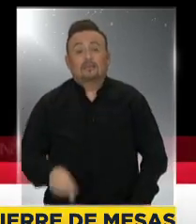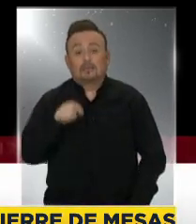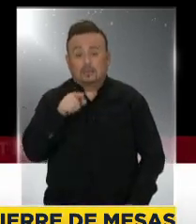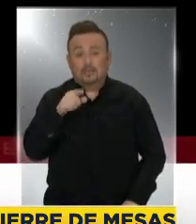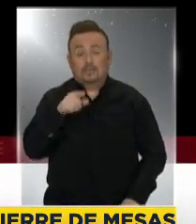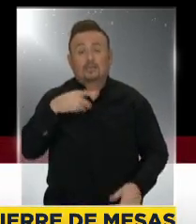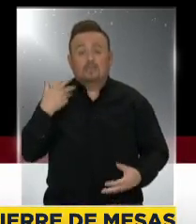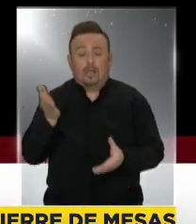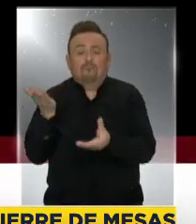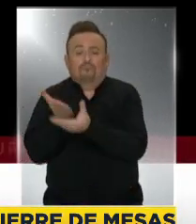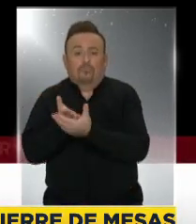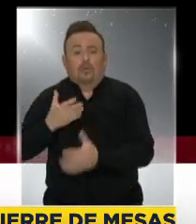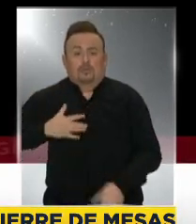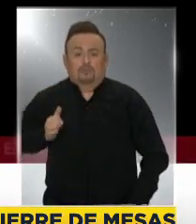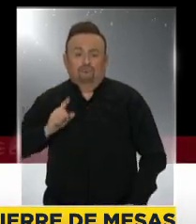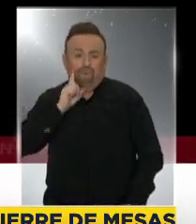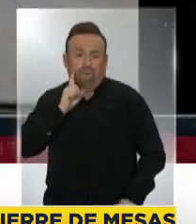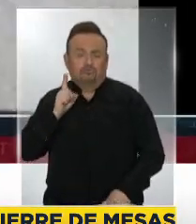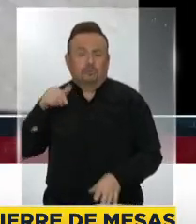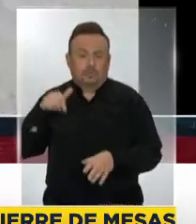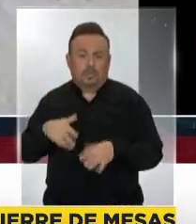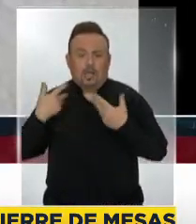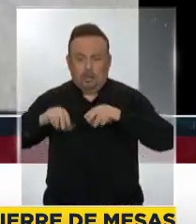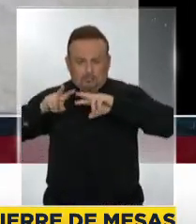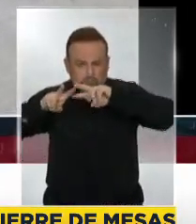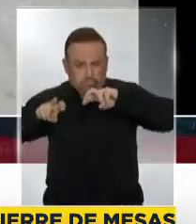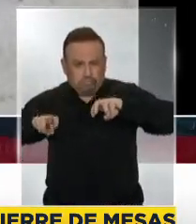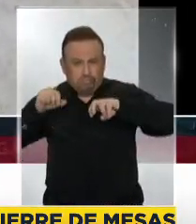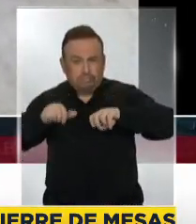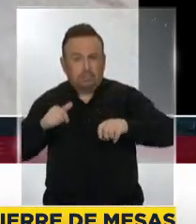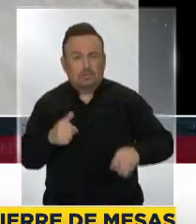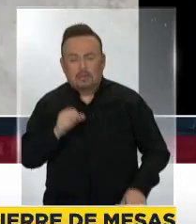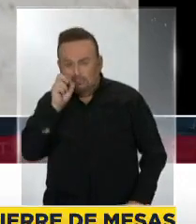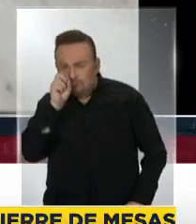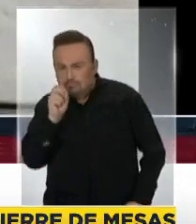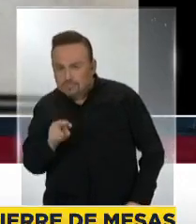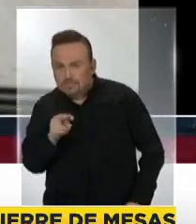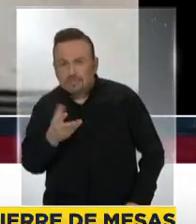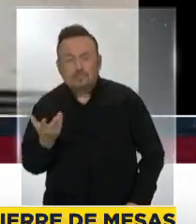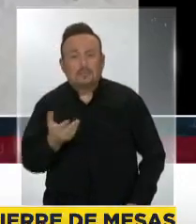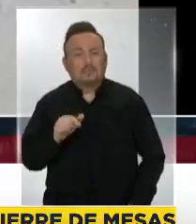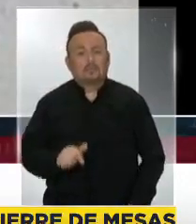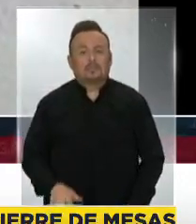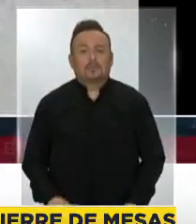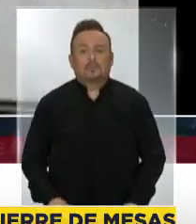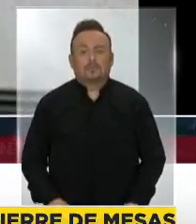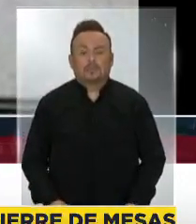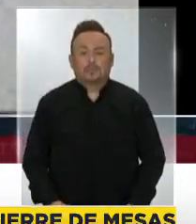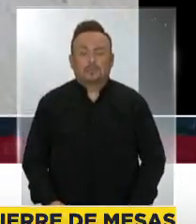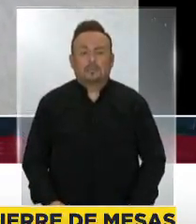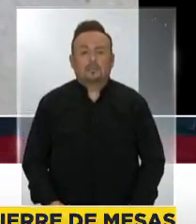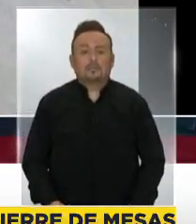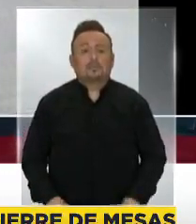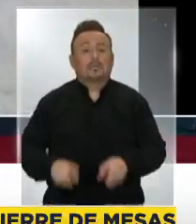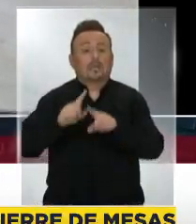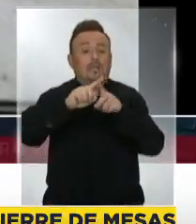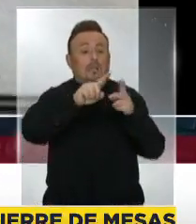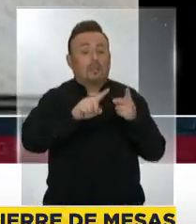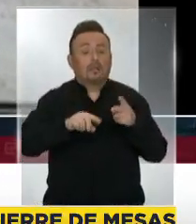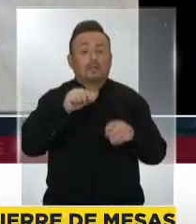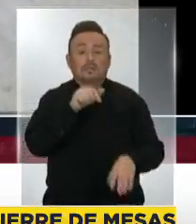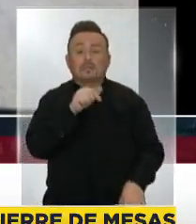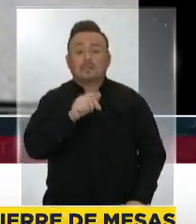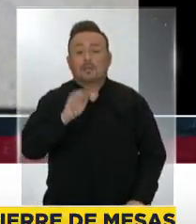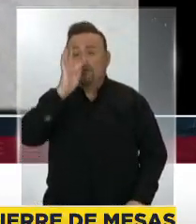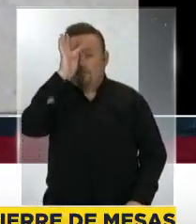cuenta la Policía de Investigaciones, que hemos ido también recopilando, al igual que diversos, en este caso, los diversos funcionarios. Nos